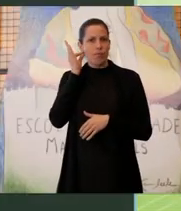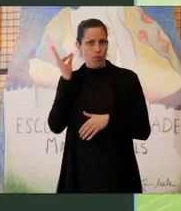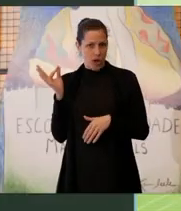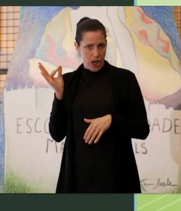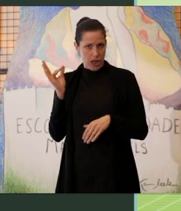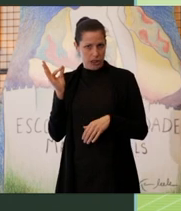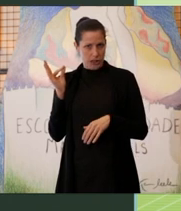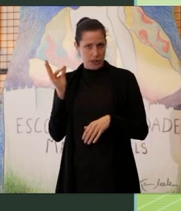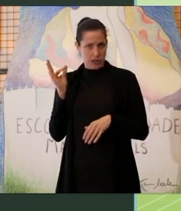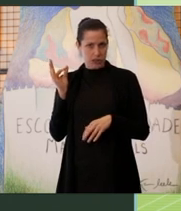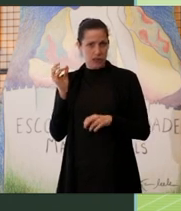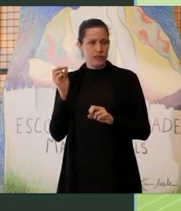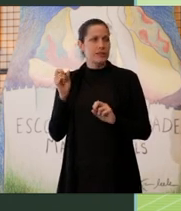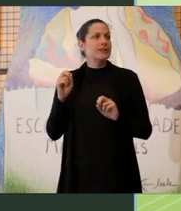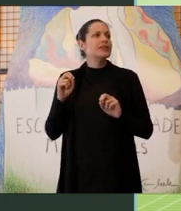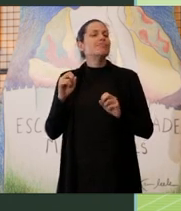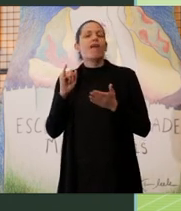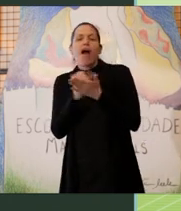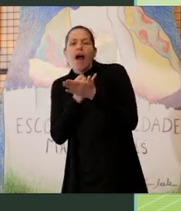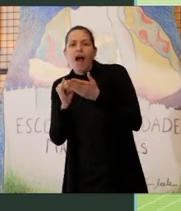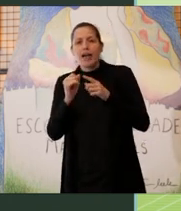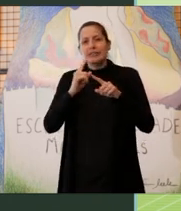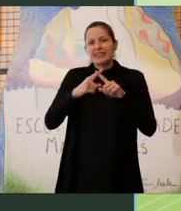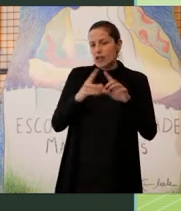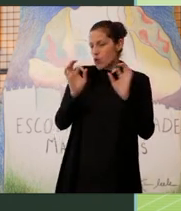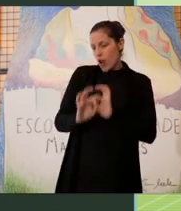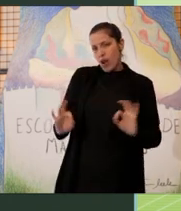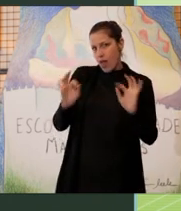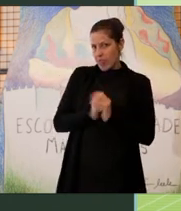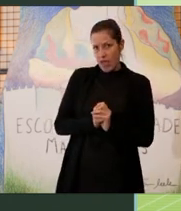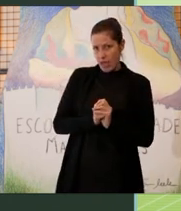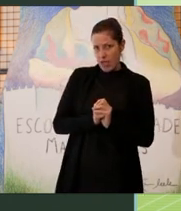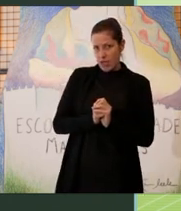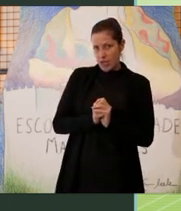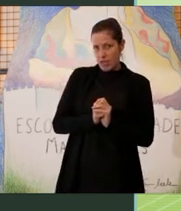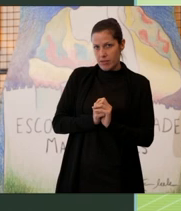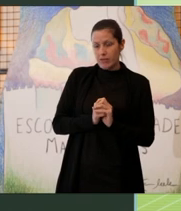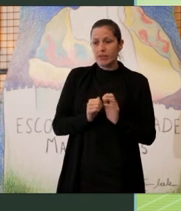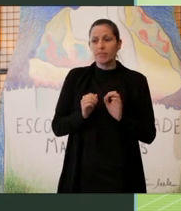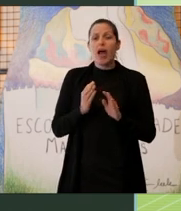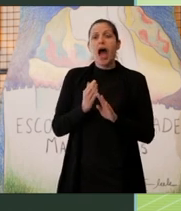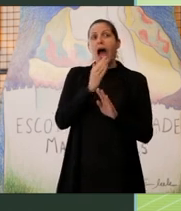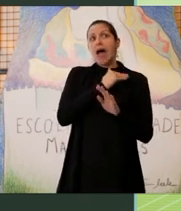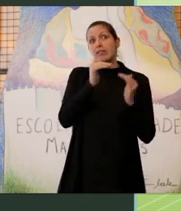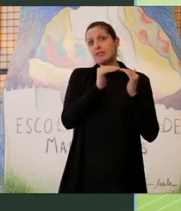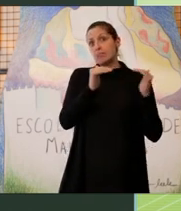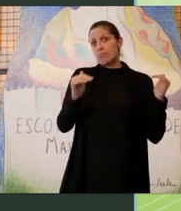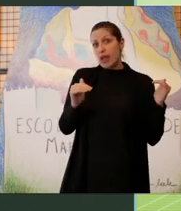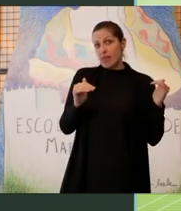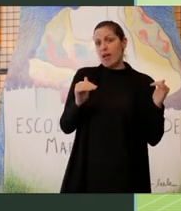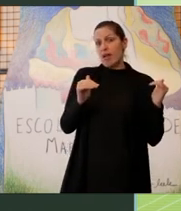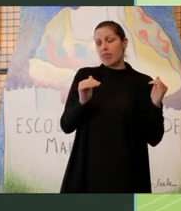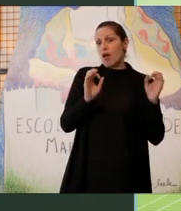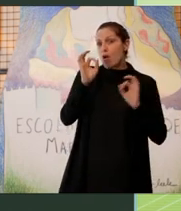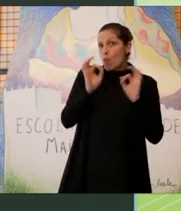fueran los hombres los mejores siempre cuando no había parida y cuando no hemos incorporado a la política de